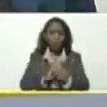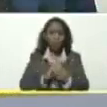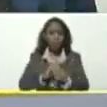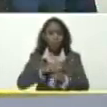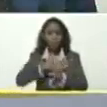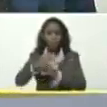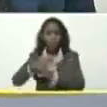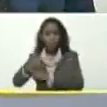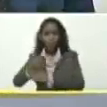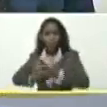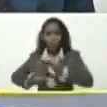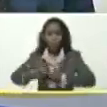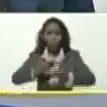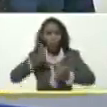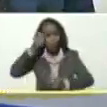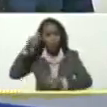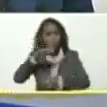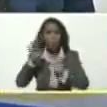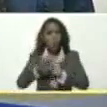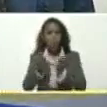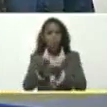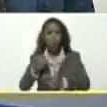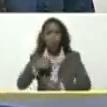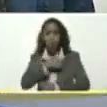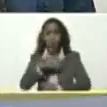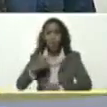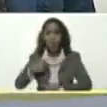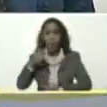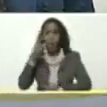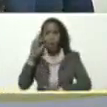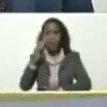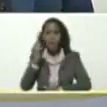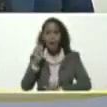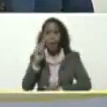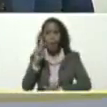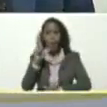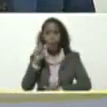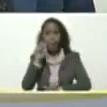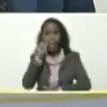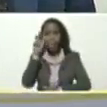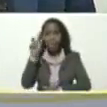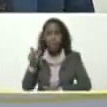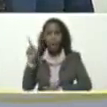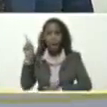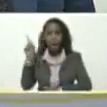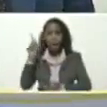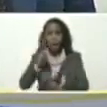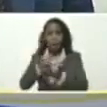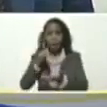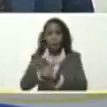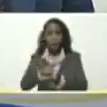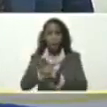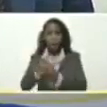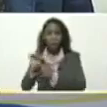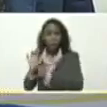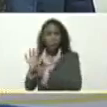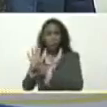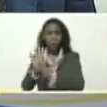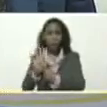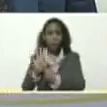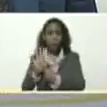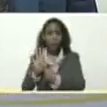los pueblos del mundo? Yo quisiera que Raúl Dimas Nicolás, que ha estado allí presentando